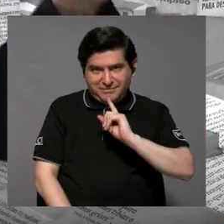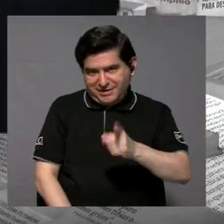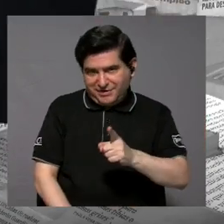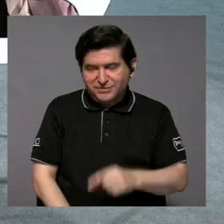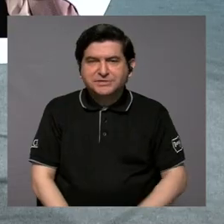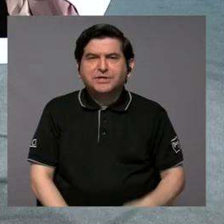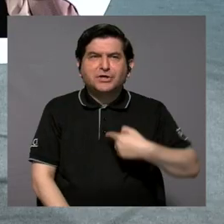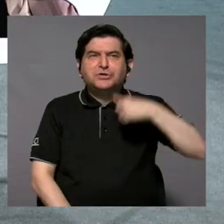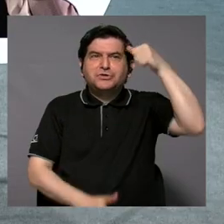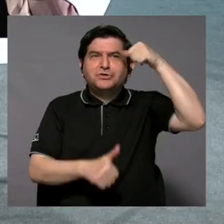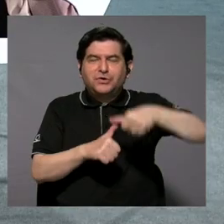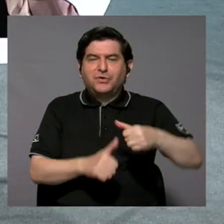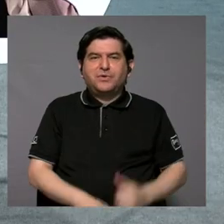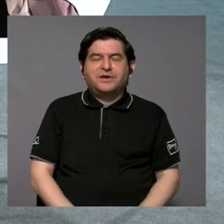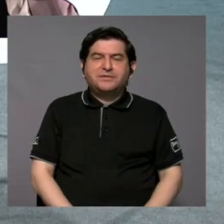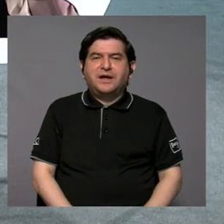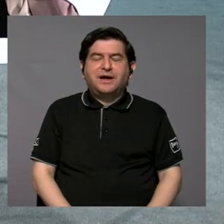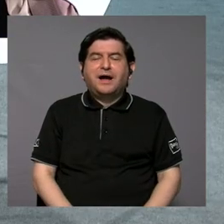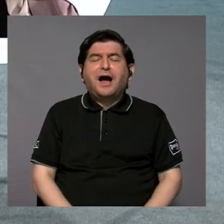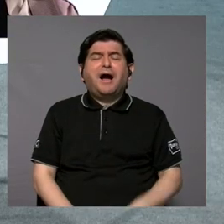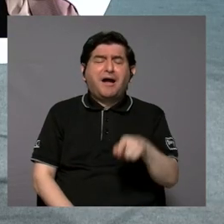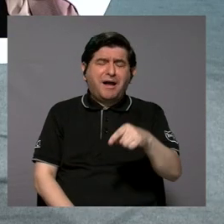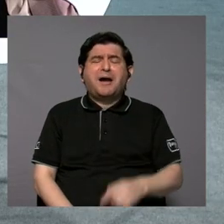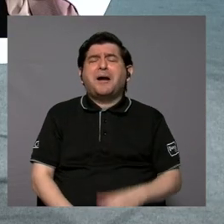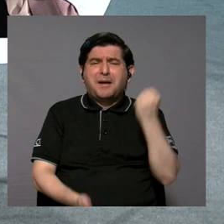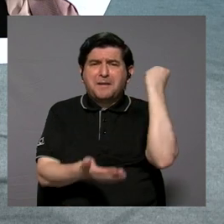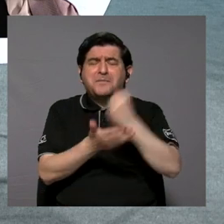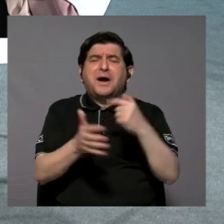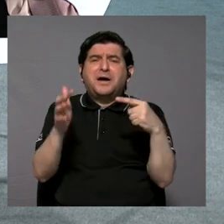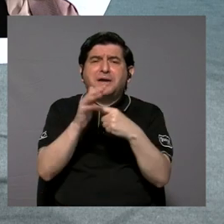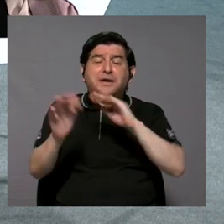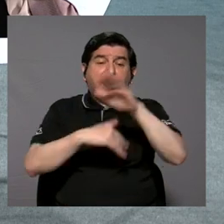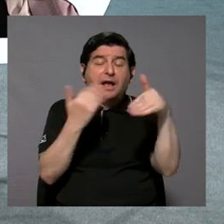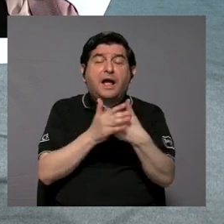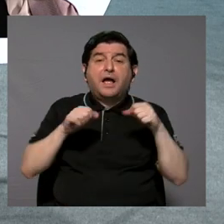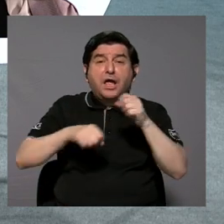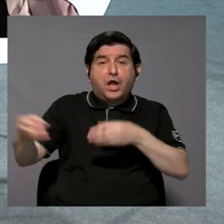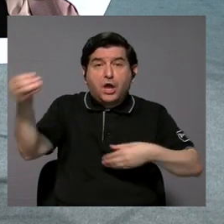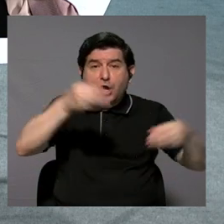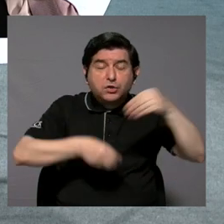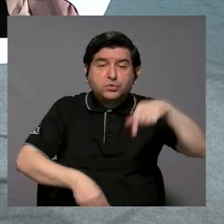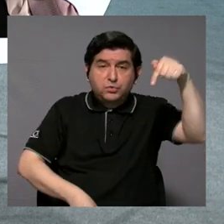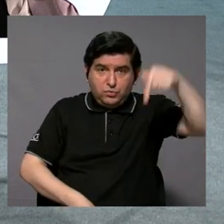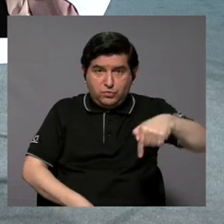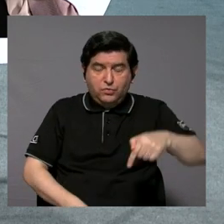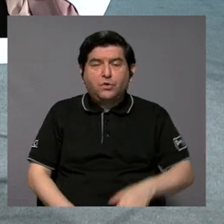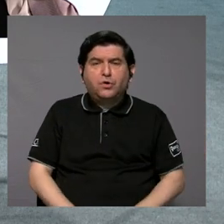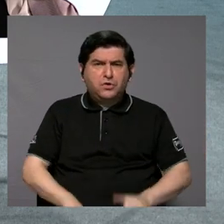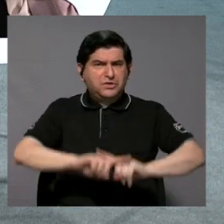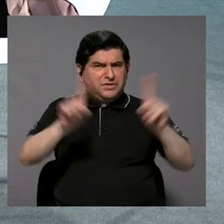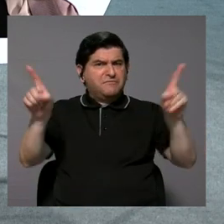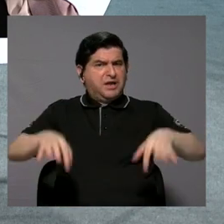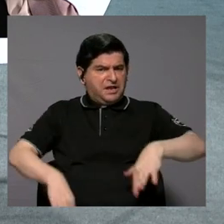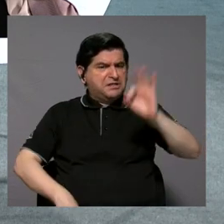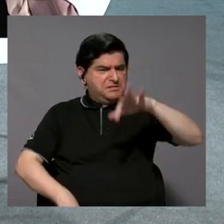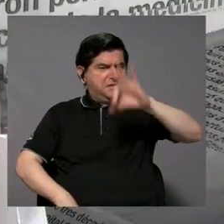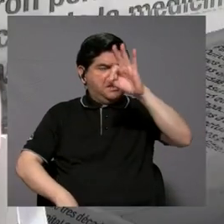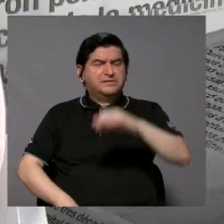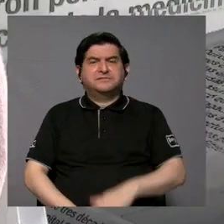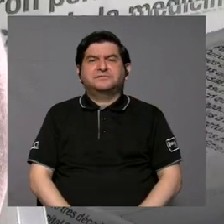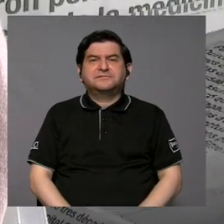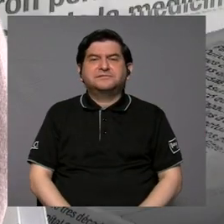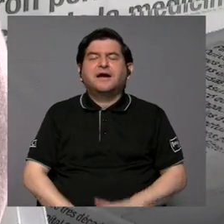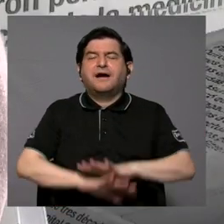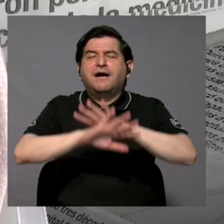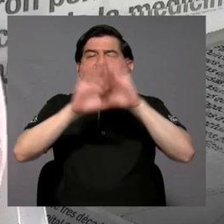pero recuerdo sí, yo que era la marca más popular y la que se encontraba en todos los supermercados. Hoy eso ha variado. Sí, tal vez nada